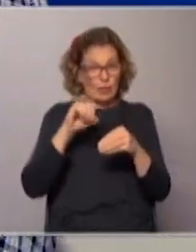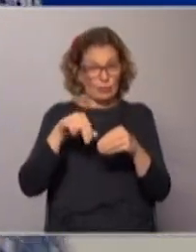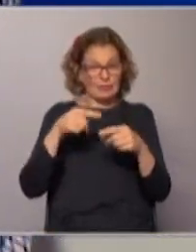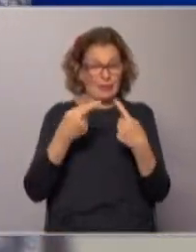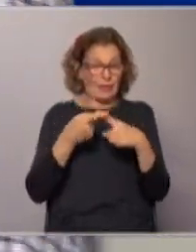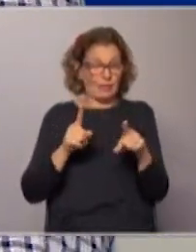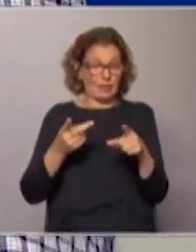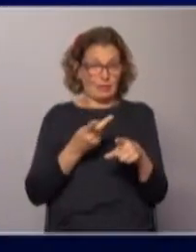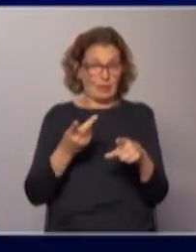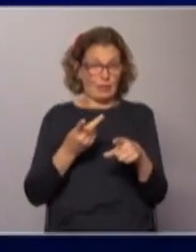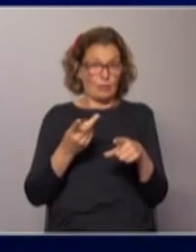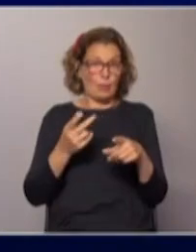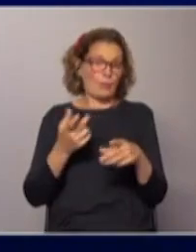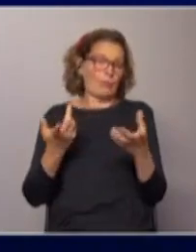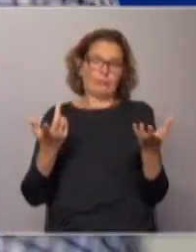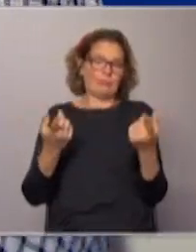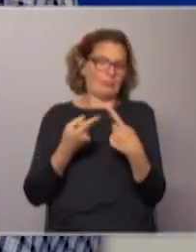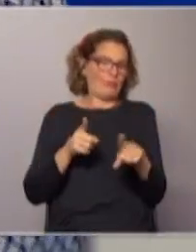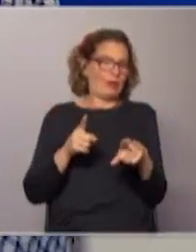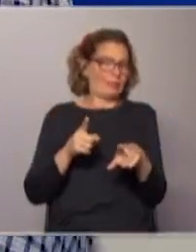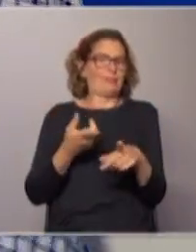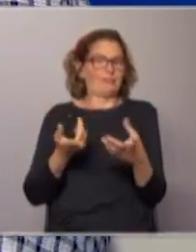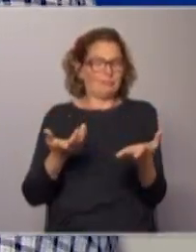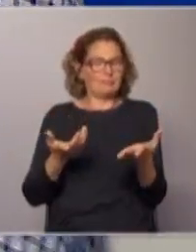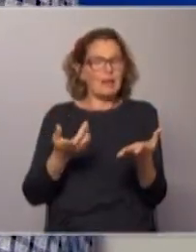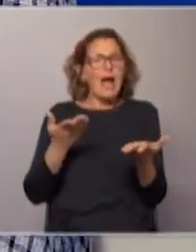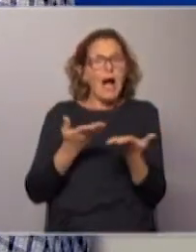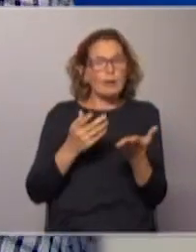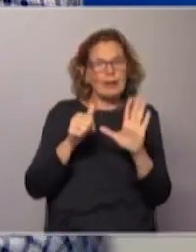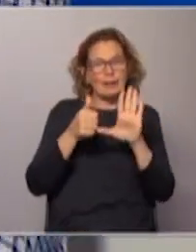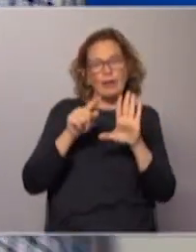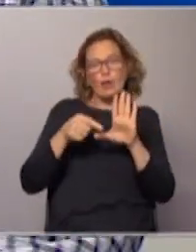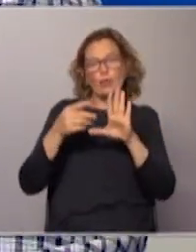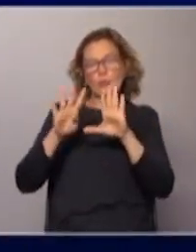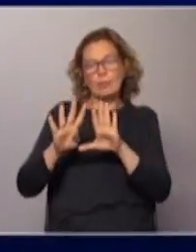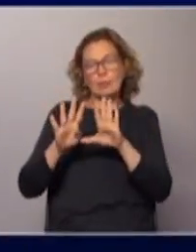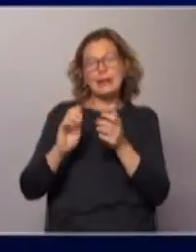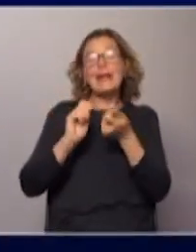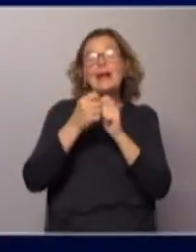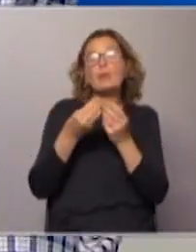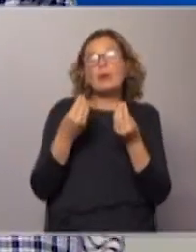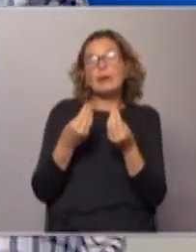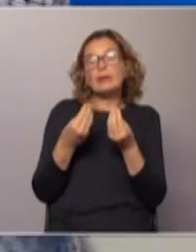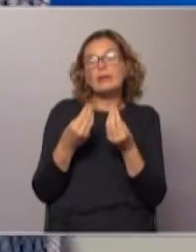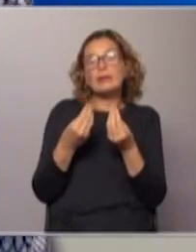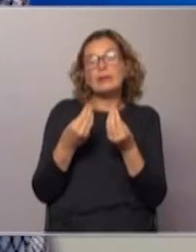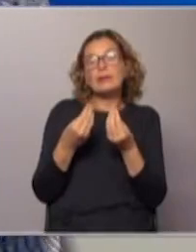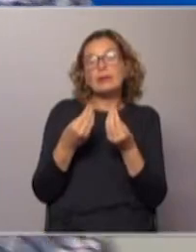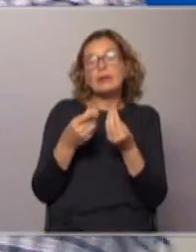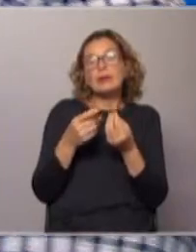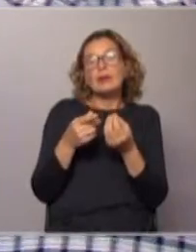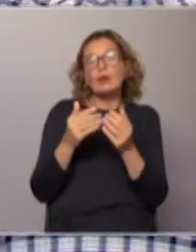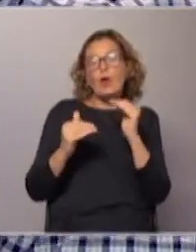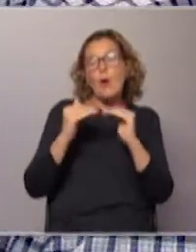diferencia no tiene mucha ciencia o sea que ahora deberían dar seis con nueve y el cambio cuál es cuál es el cambio que ahora se